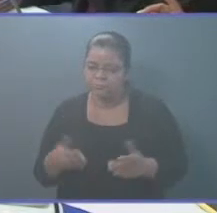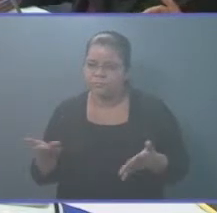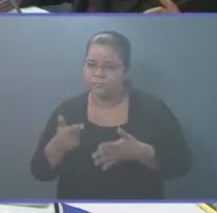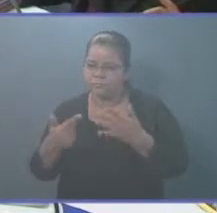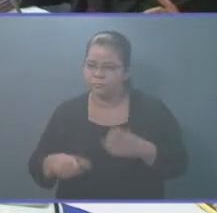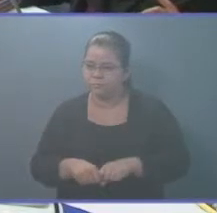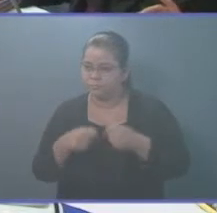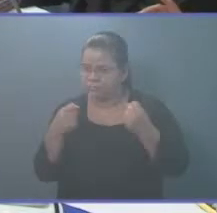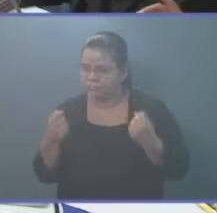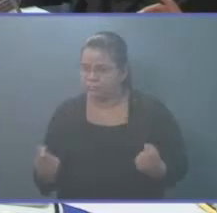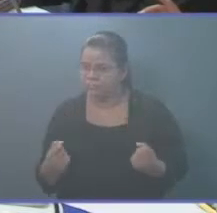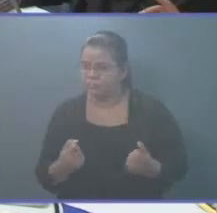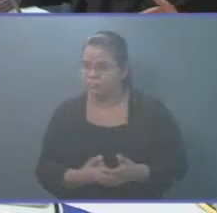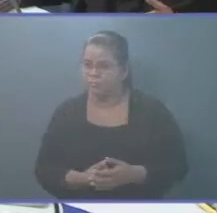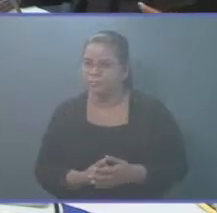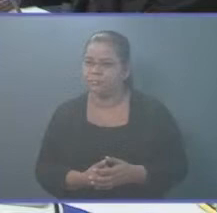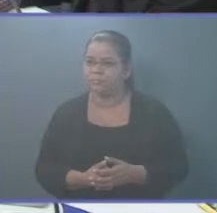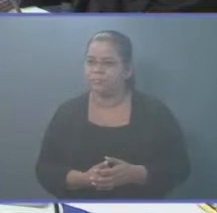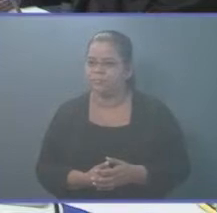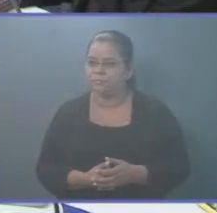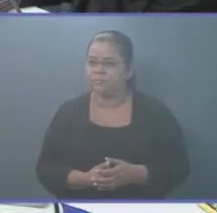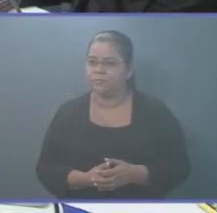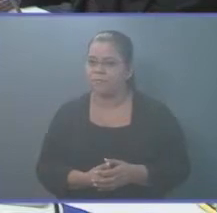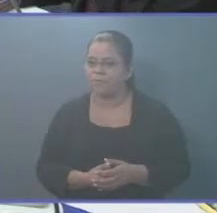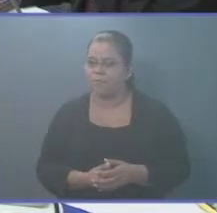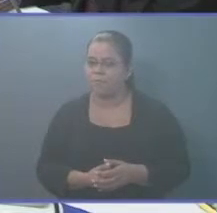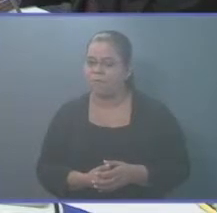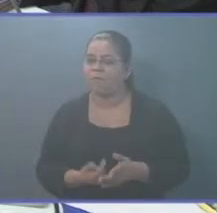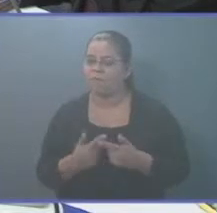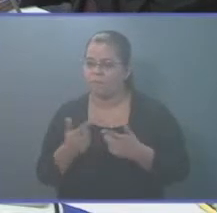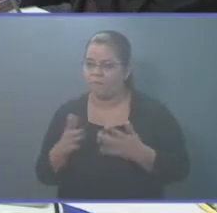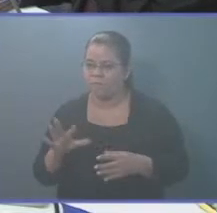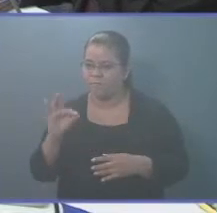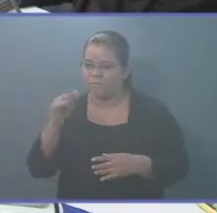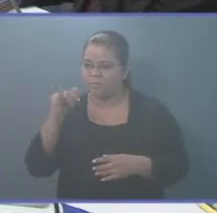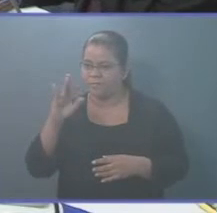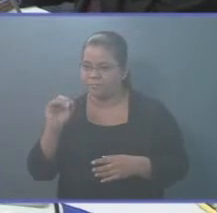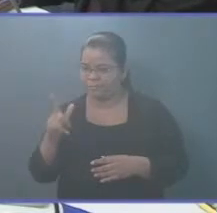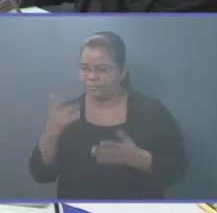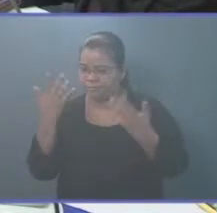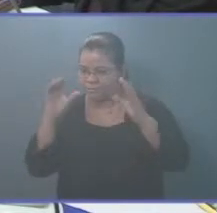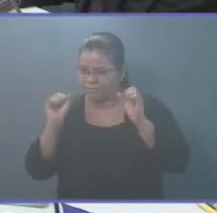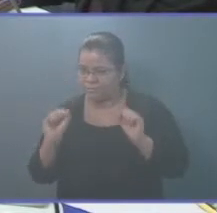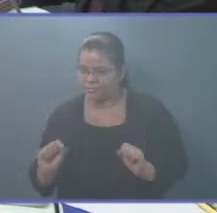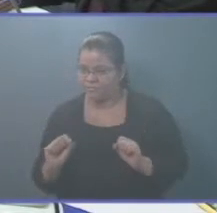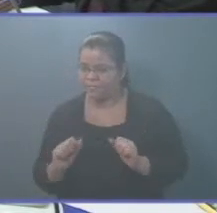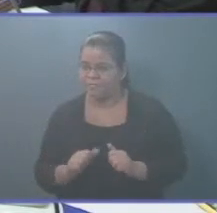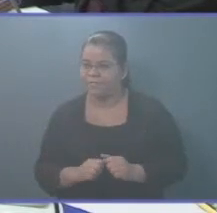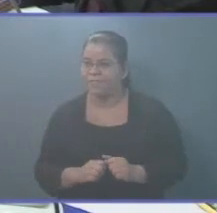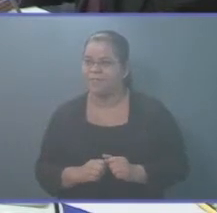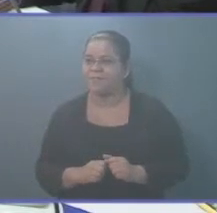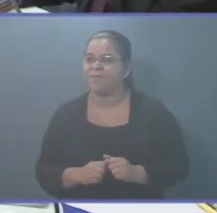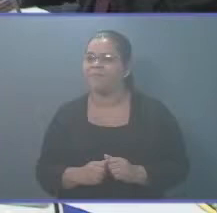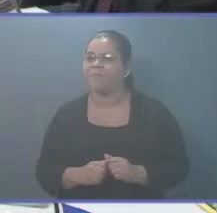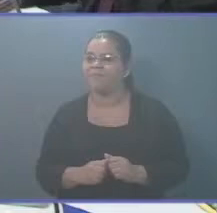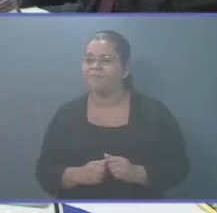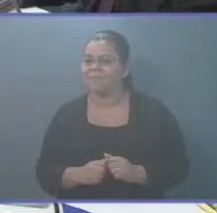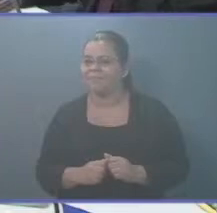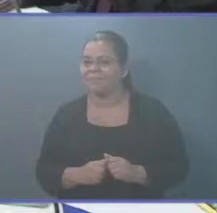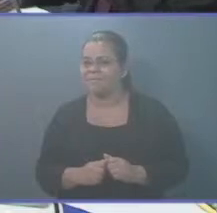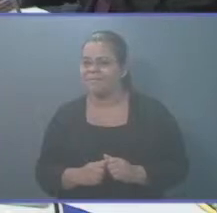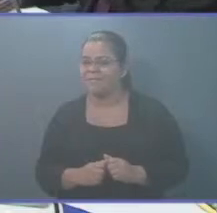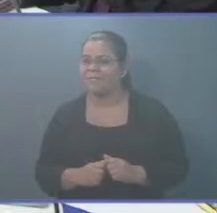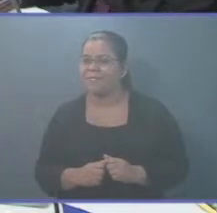previstos. ¿Por qué de esa forma? Porque no solamente el fiscal puede disponer la incautación de bienes relacionados a la comisión